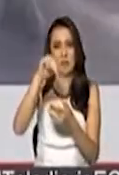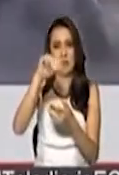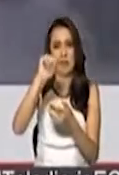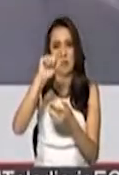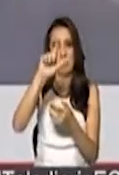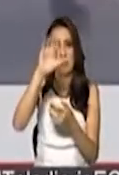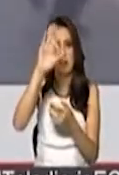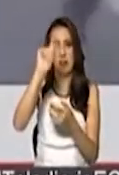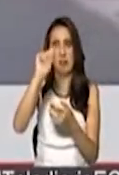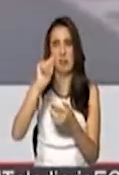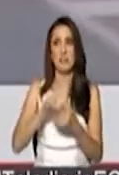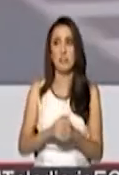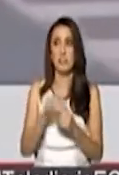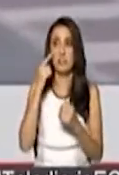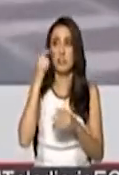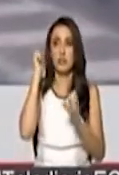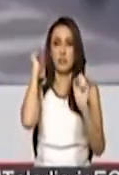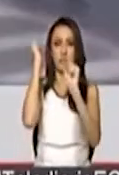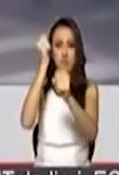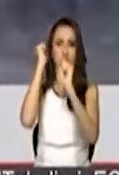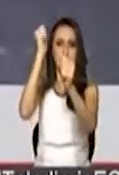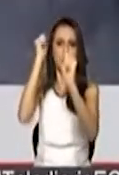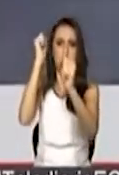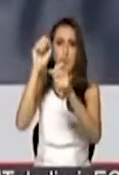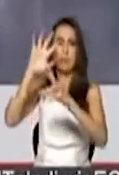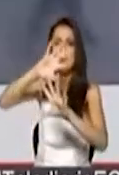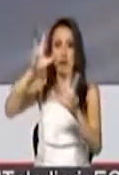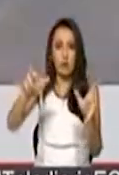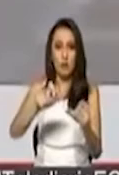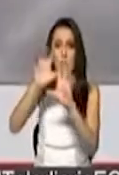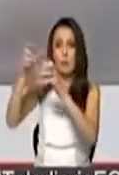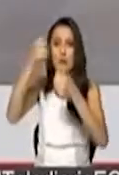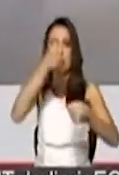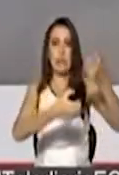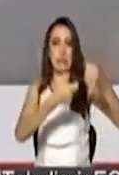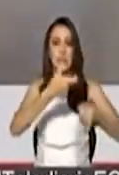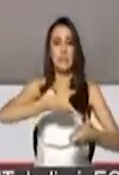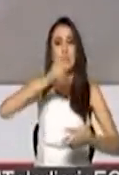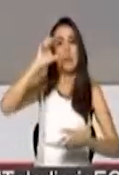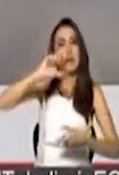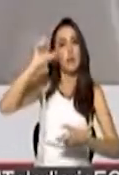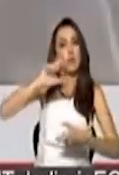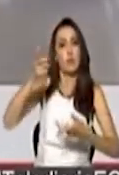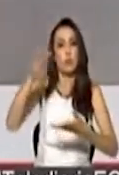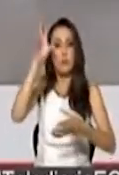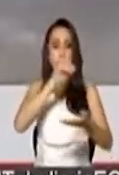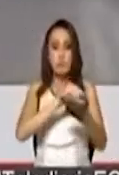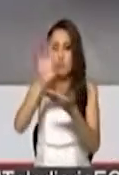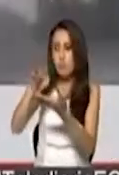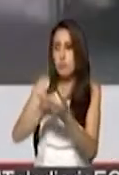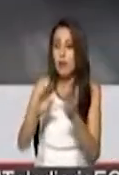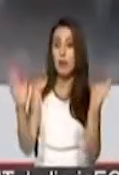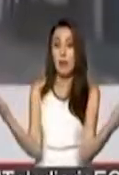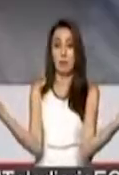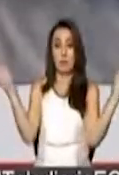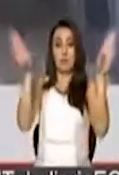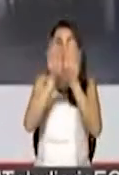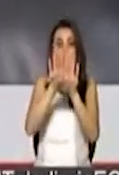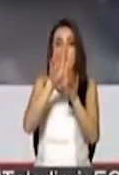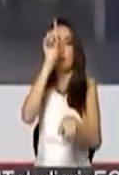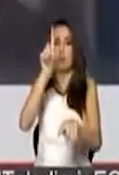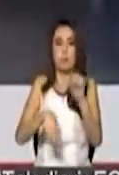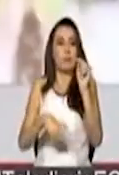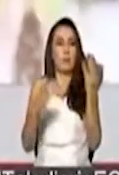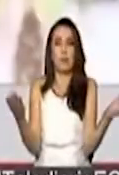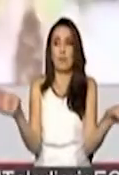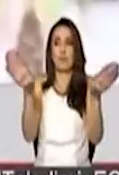Cotopaxi. Amenazan con palos, roban leche, yogur y otros insumos. Los empleados intentaron cerrar las puertas de la bodega, pero no lo